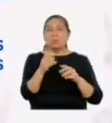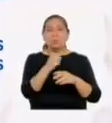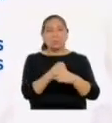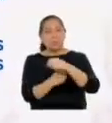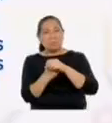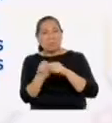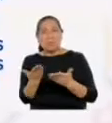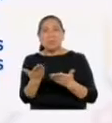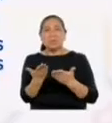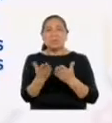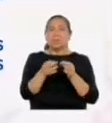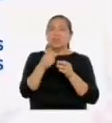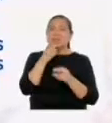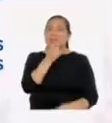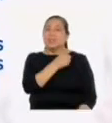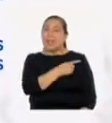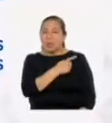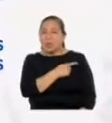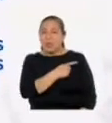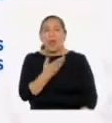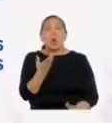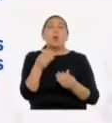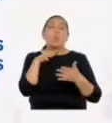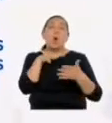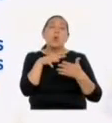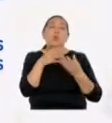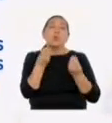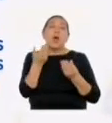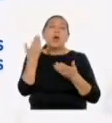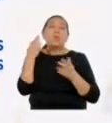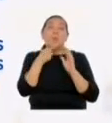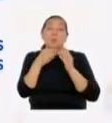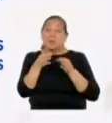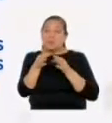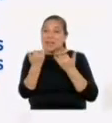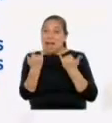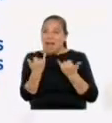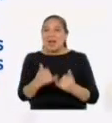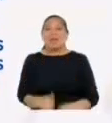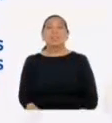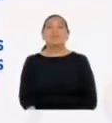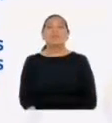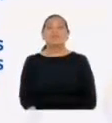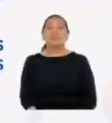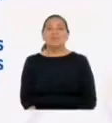utilizando fuentes primarias y secundarias, como las estudiadas en el programa.